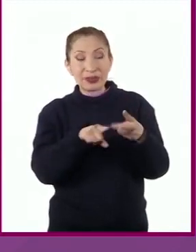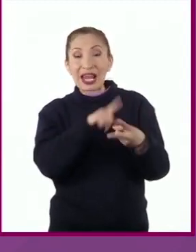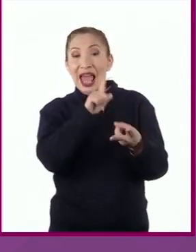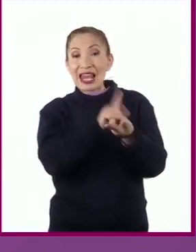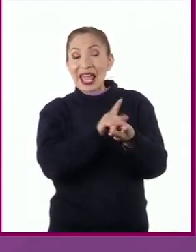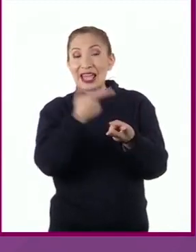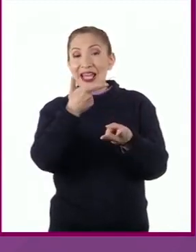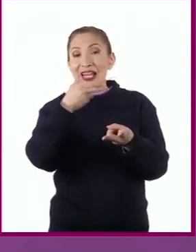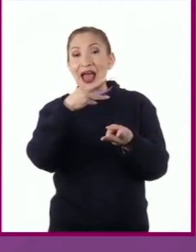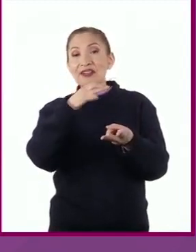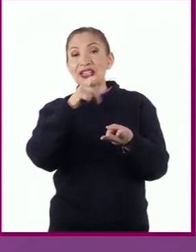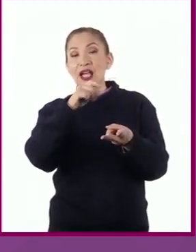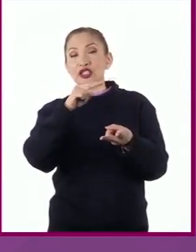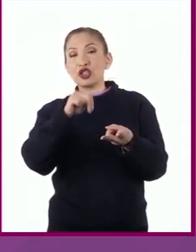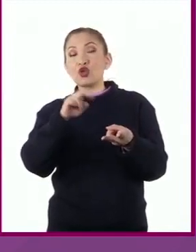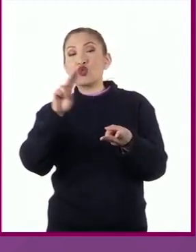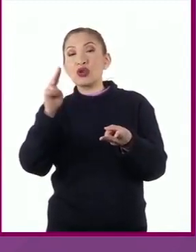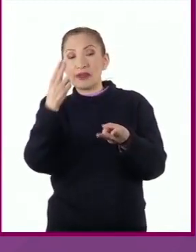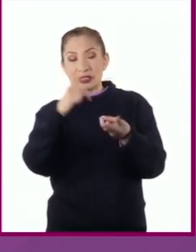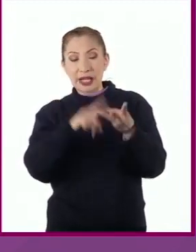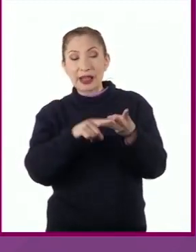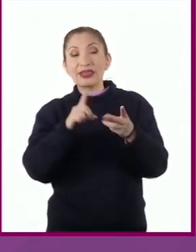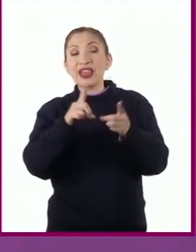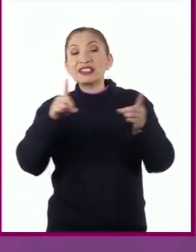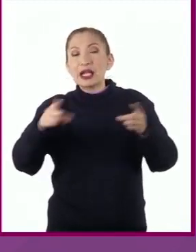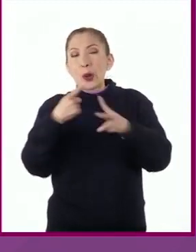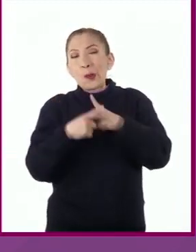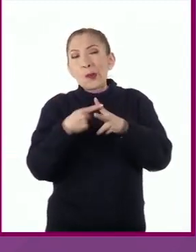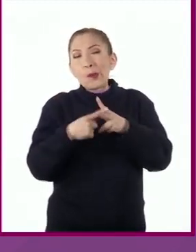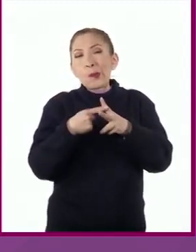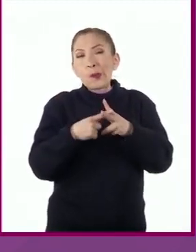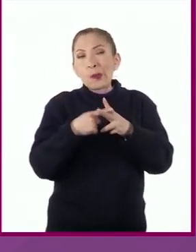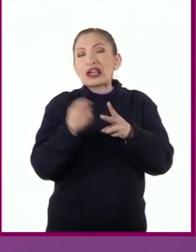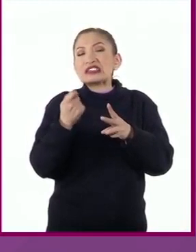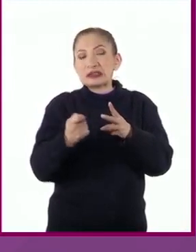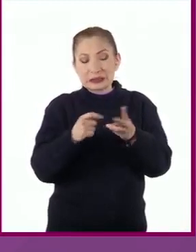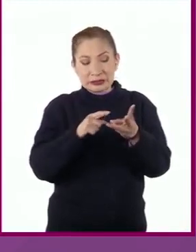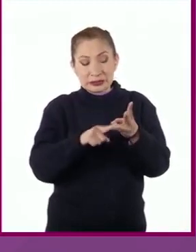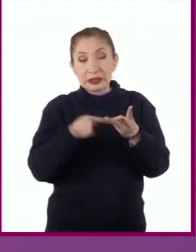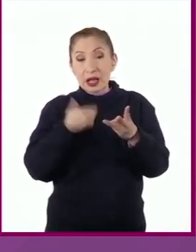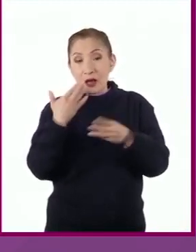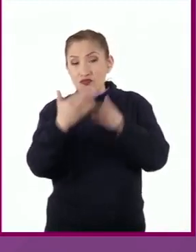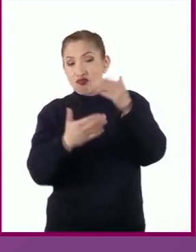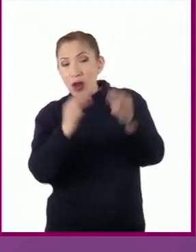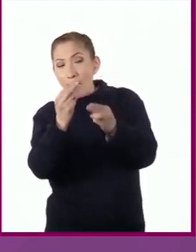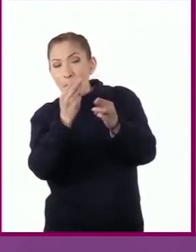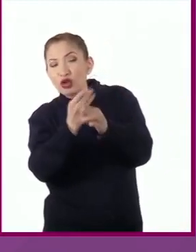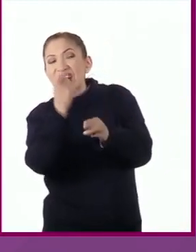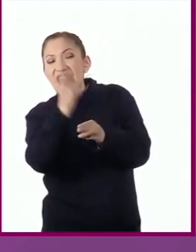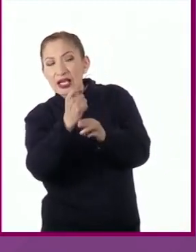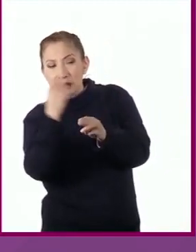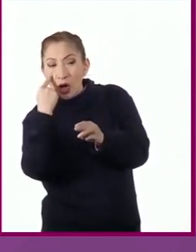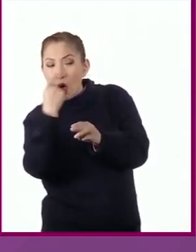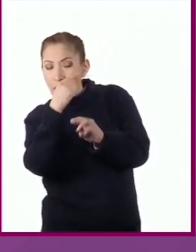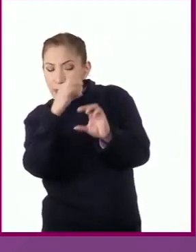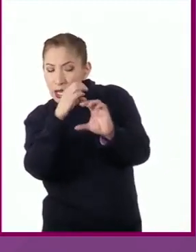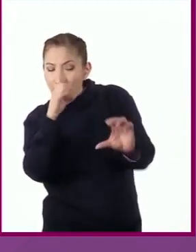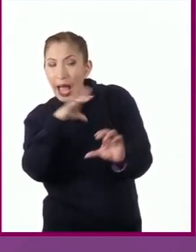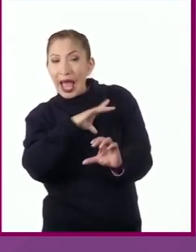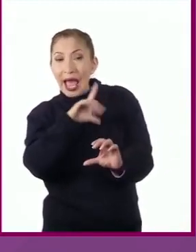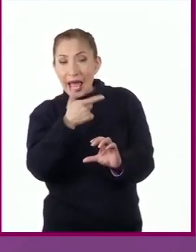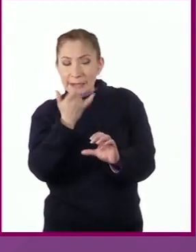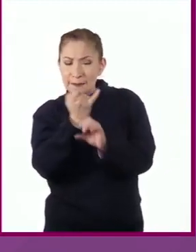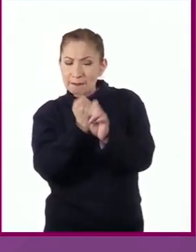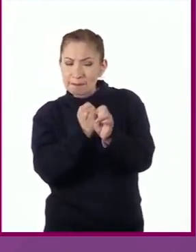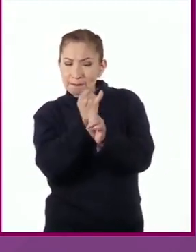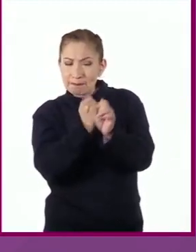ley de gravitación universal, desarrollo del cálculo matemático, adelantos en el mundo de la óptica, que incluyen el